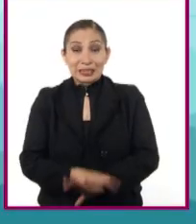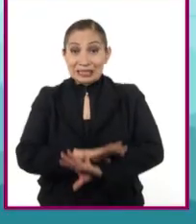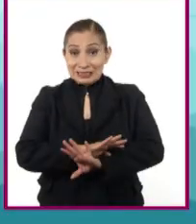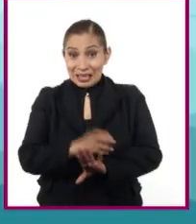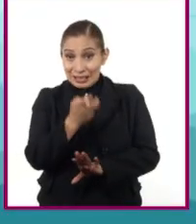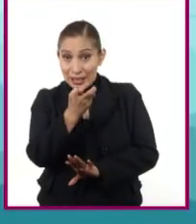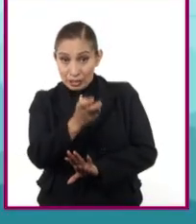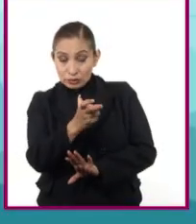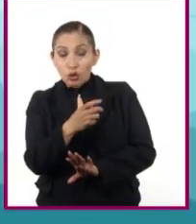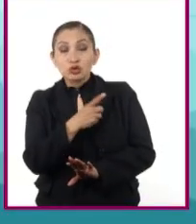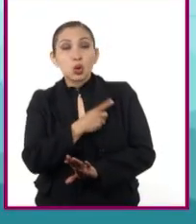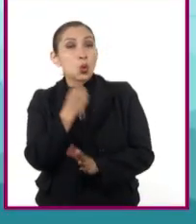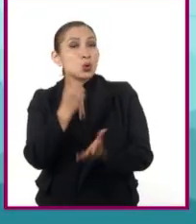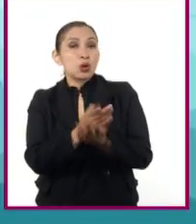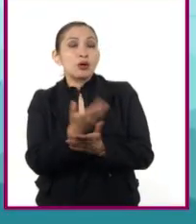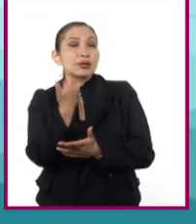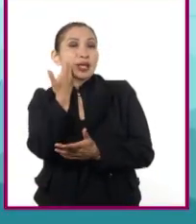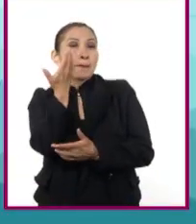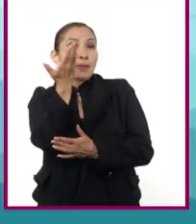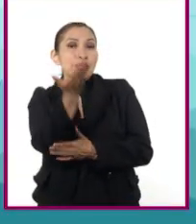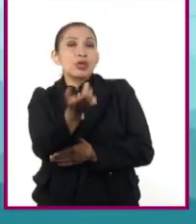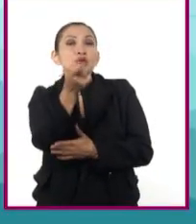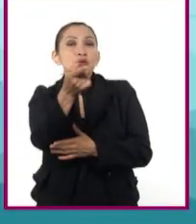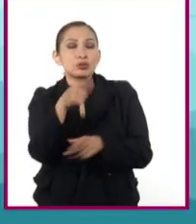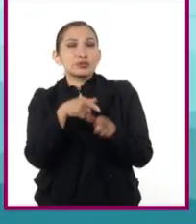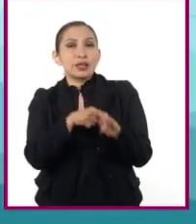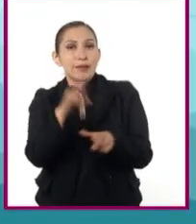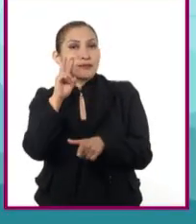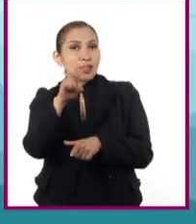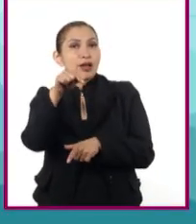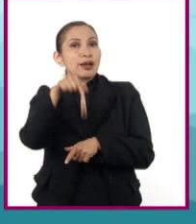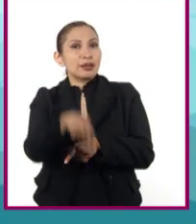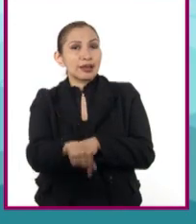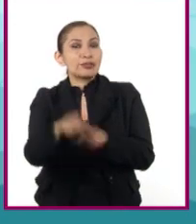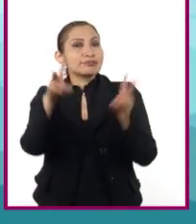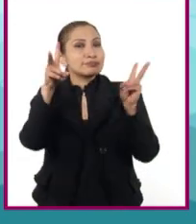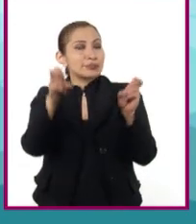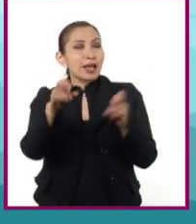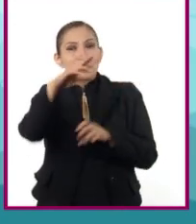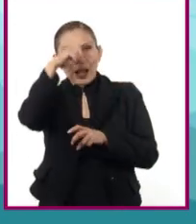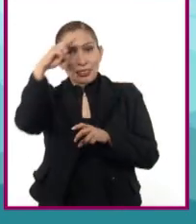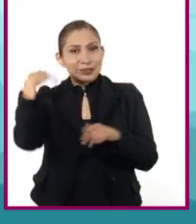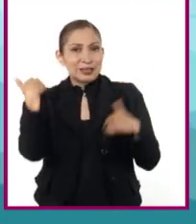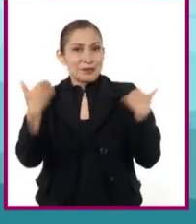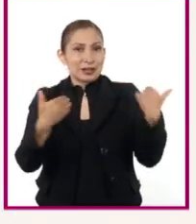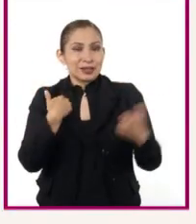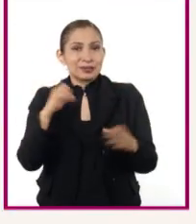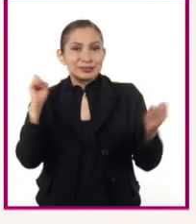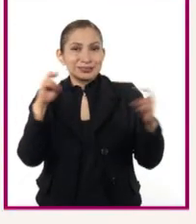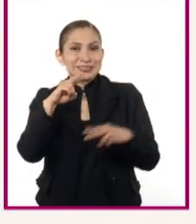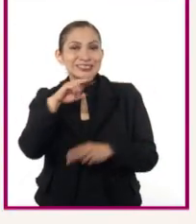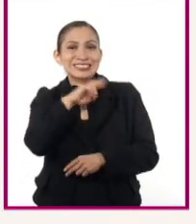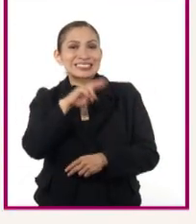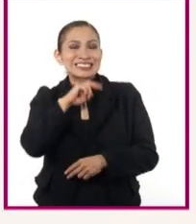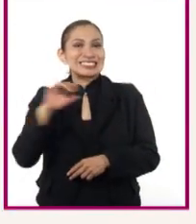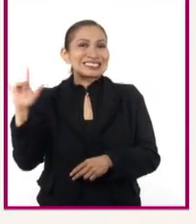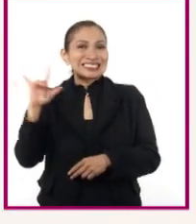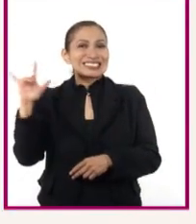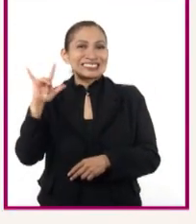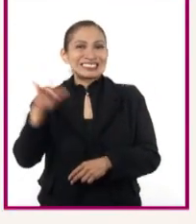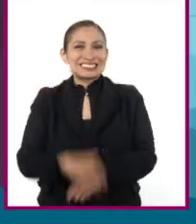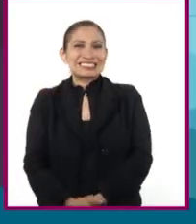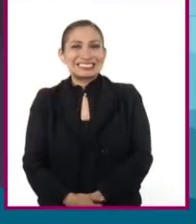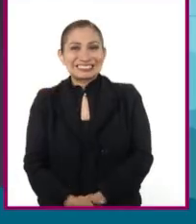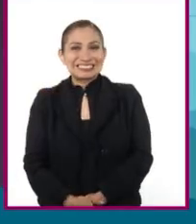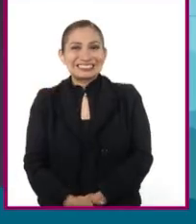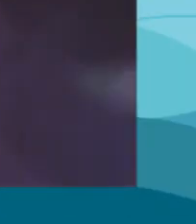lo anterior, solo me resta pedirles que sigan sintonizando la programación de Verano Divertido. ¡Hasta pronto!